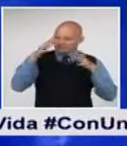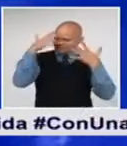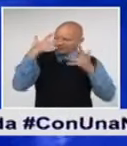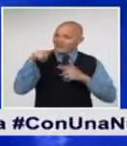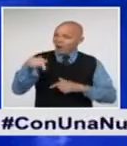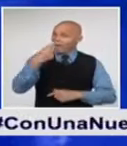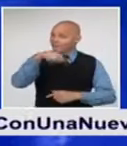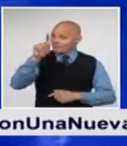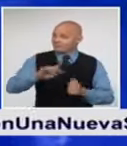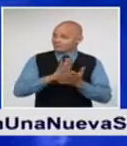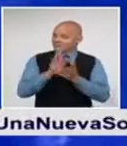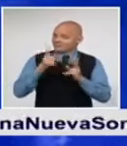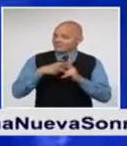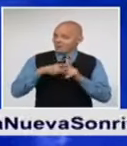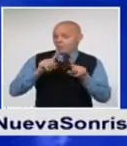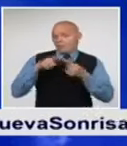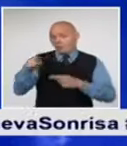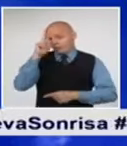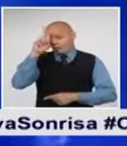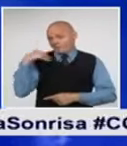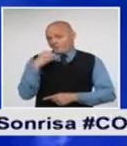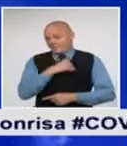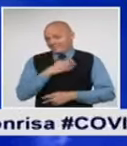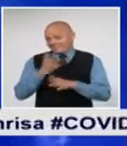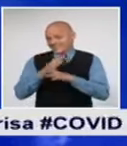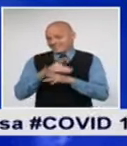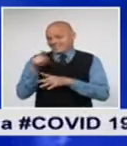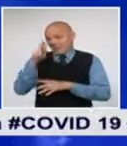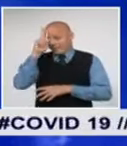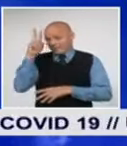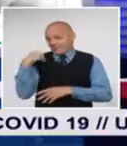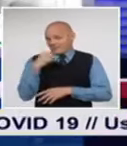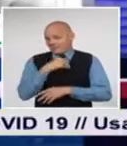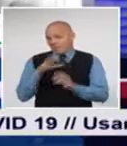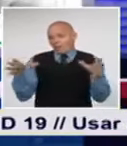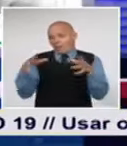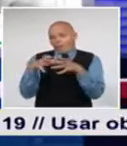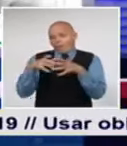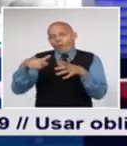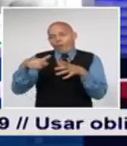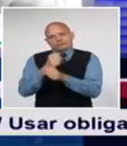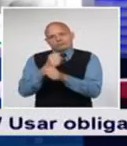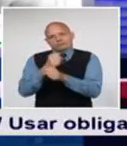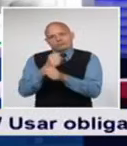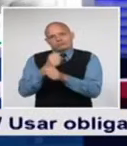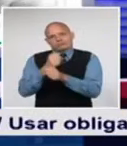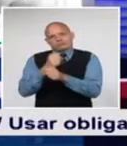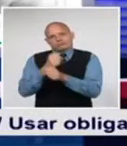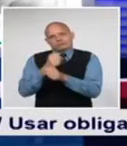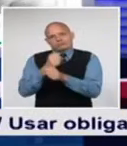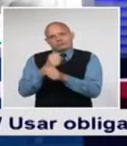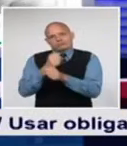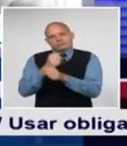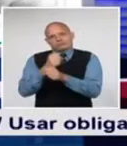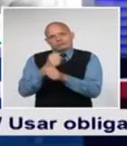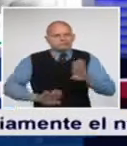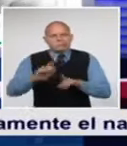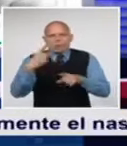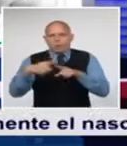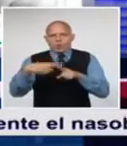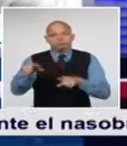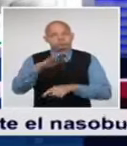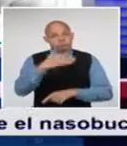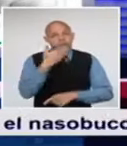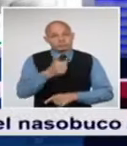usted representa ese ejército de batas blancas. Los trabajadores que no ha descansado en pandemia, en el enfrentamiento a la COVID-19. Es 1